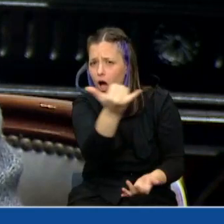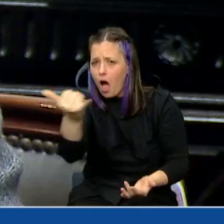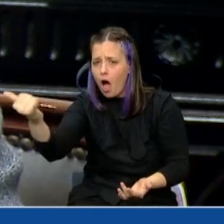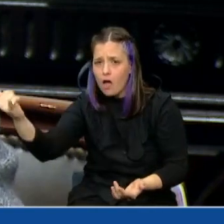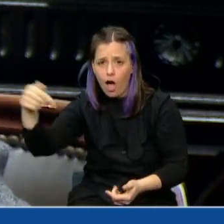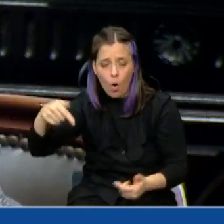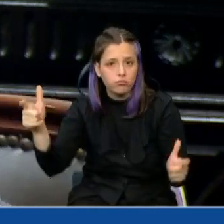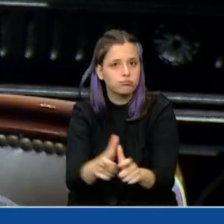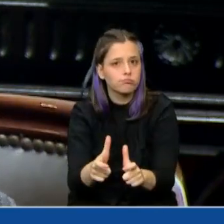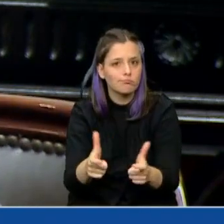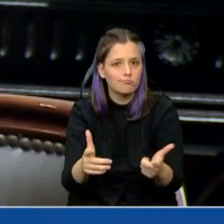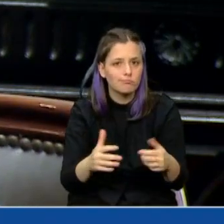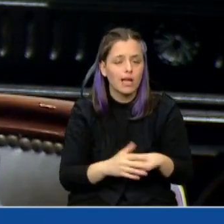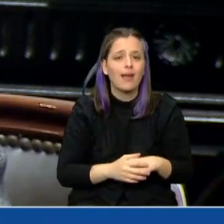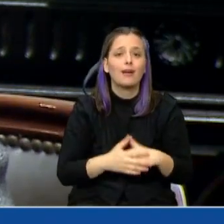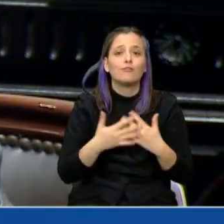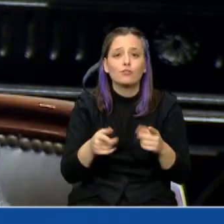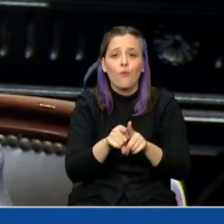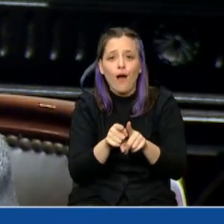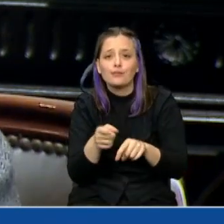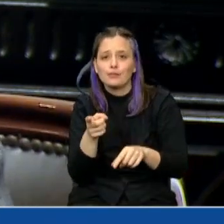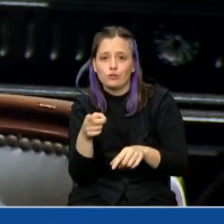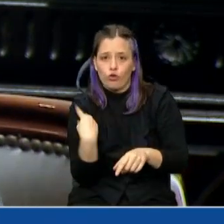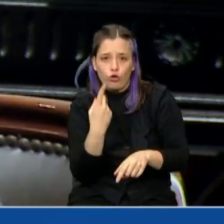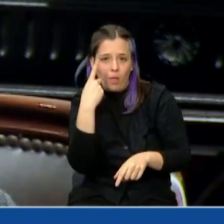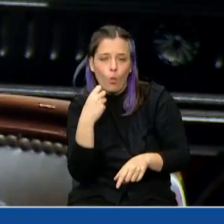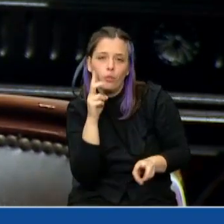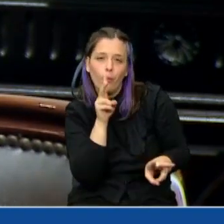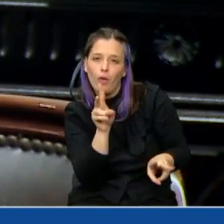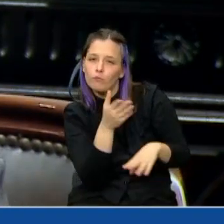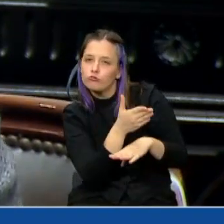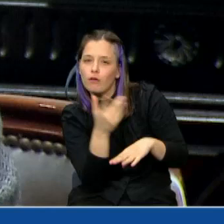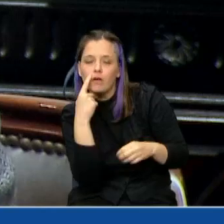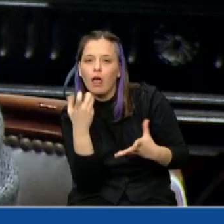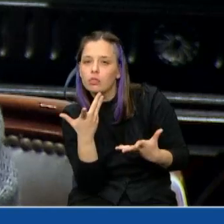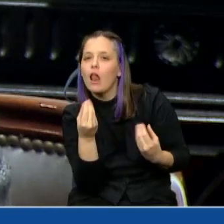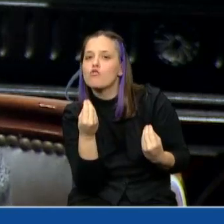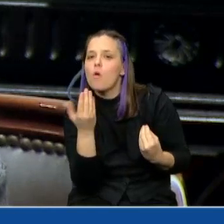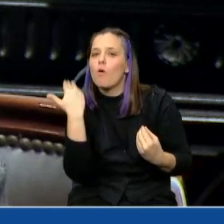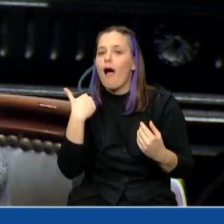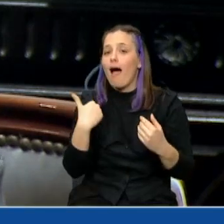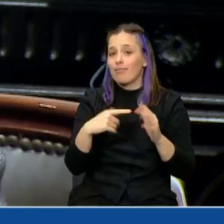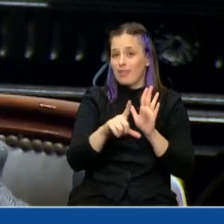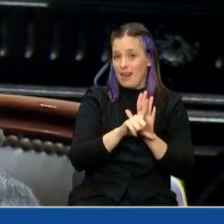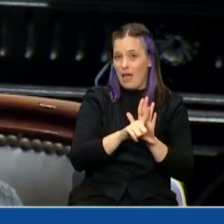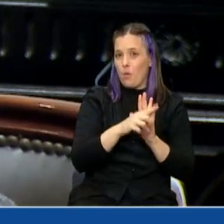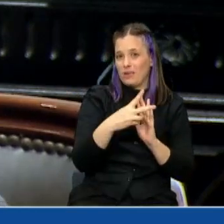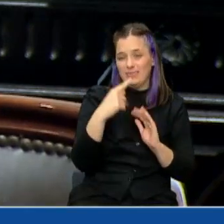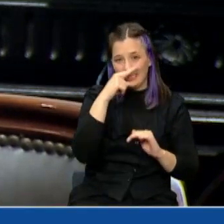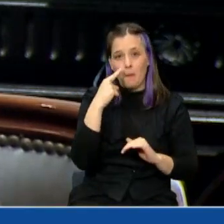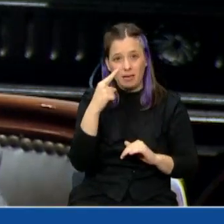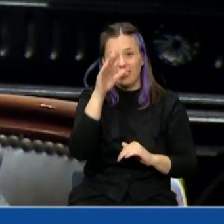práctica cuáles eran las normas incluidas en la ley 27.551